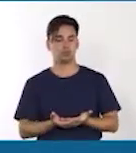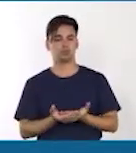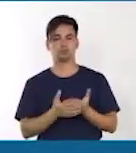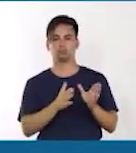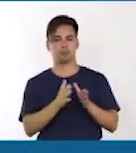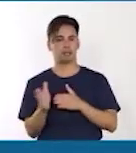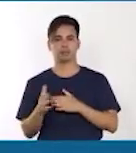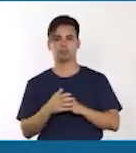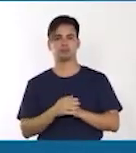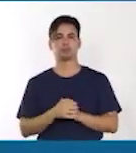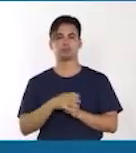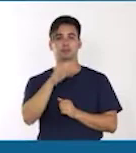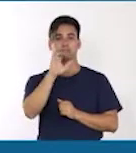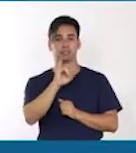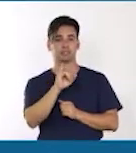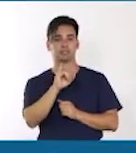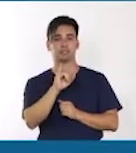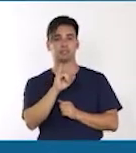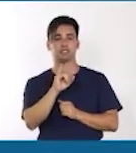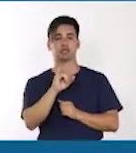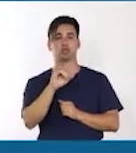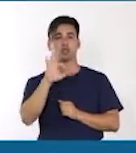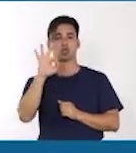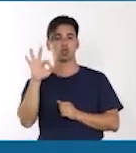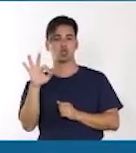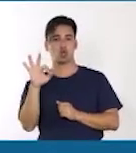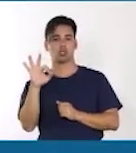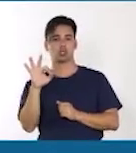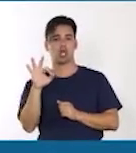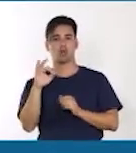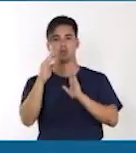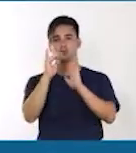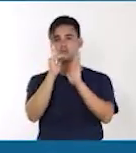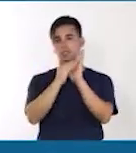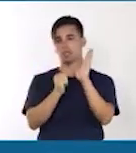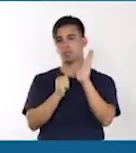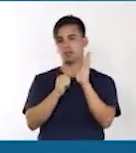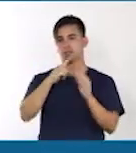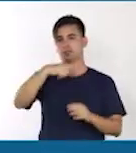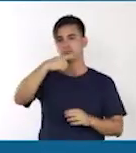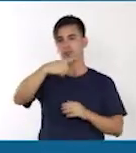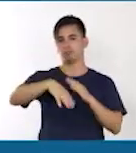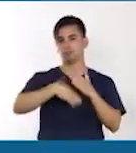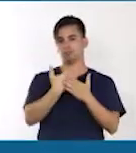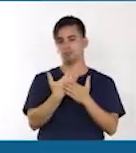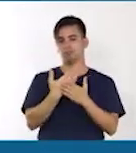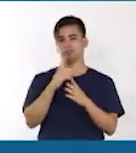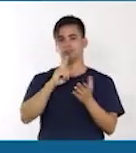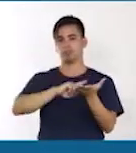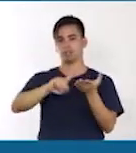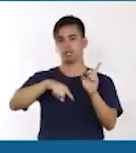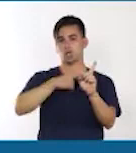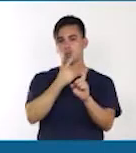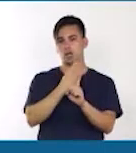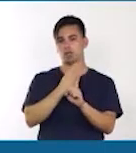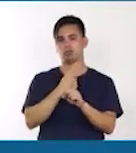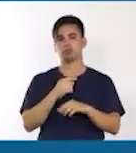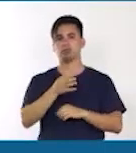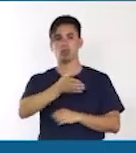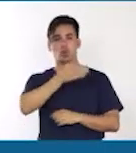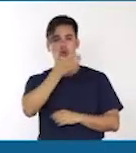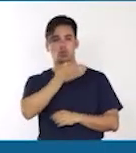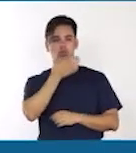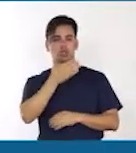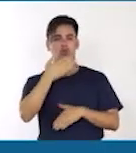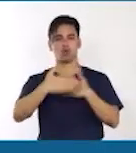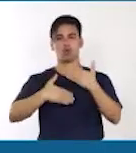En el caso de sexto semestre del curso regular y octavo del curso por encuentro, los conceptos y